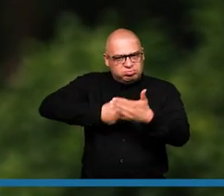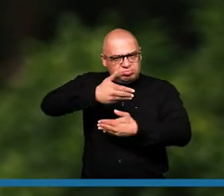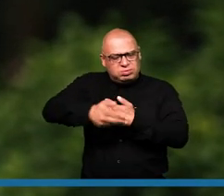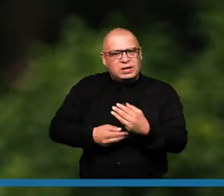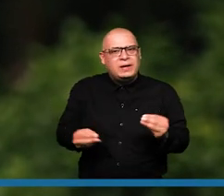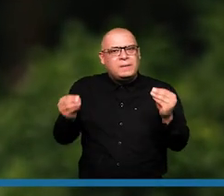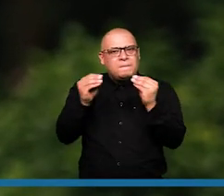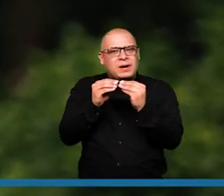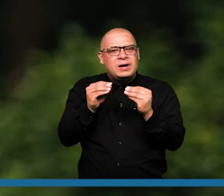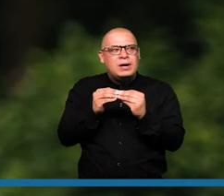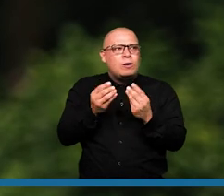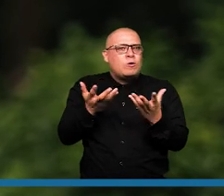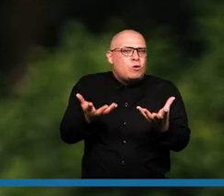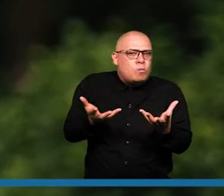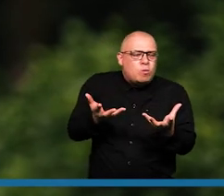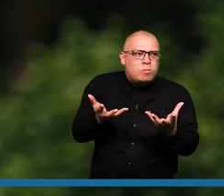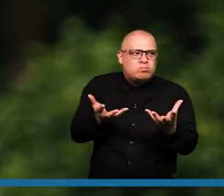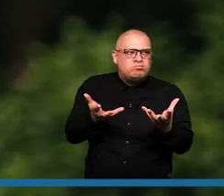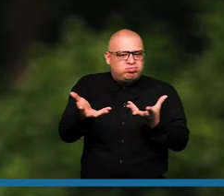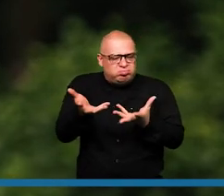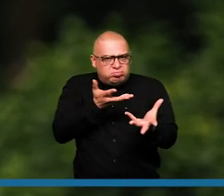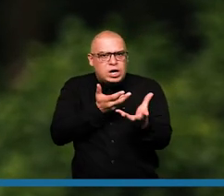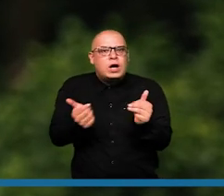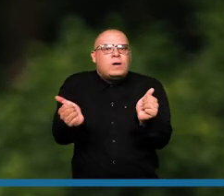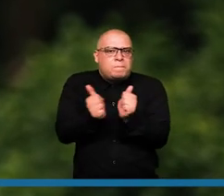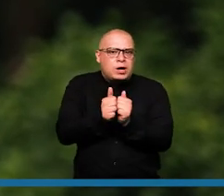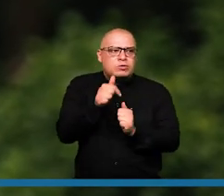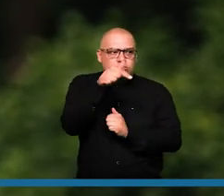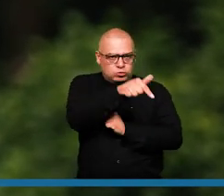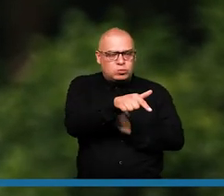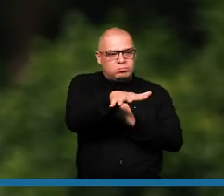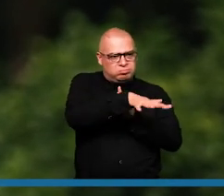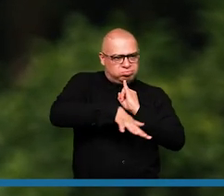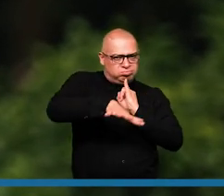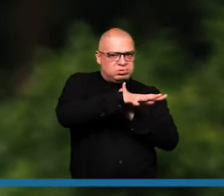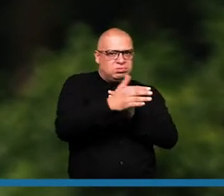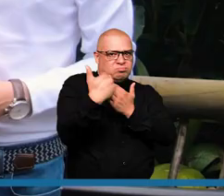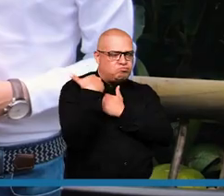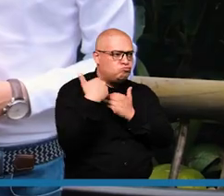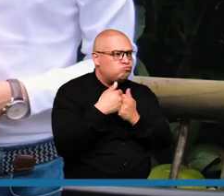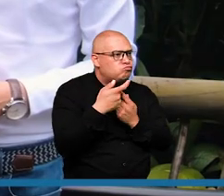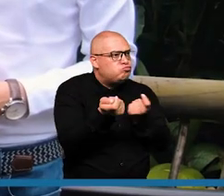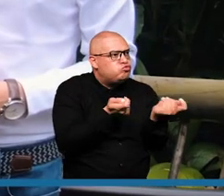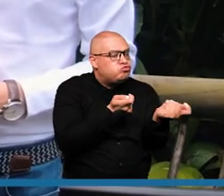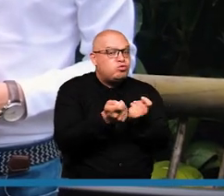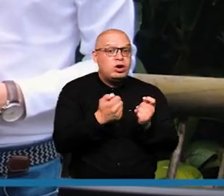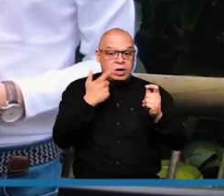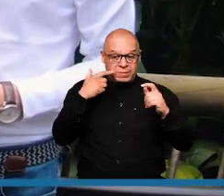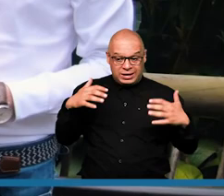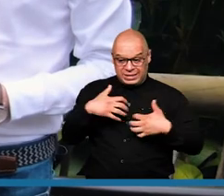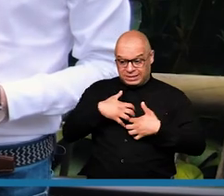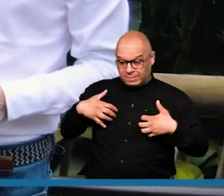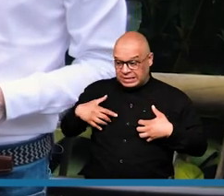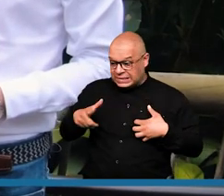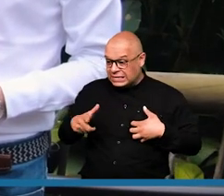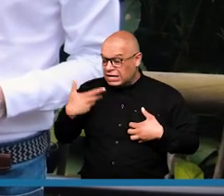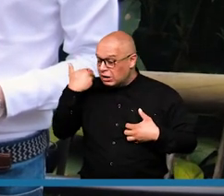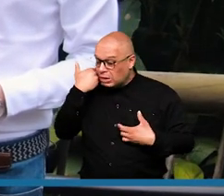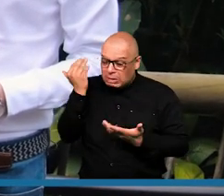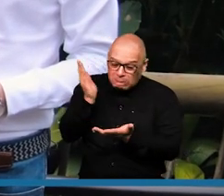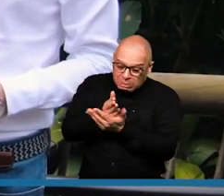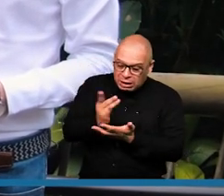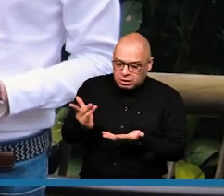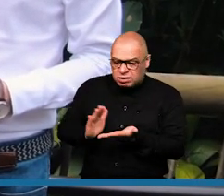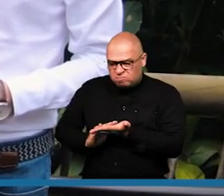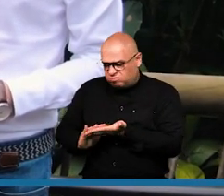mucho más dinámicos en acompañando a la autoridad ambiental en lo que tiene que ver, pues digamos, con la rehabilitación de la fauna silvestre,